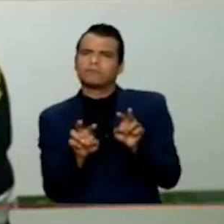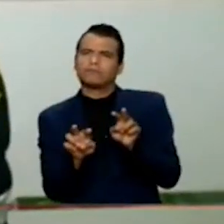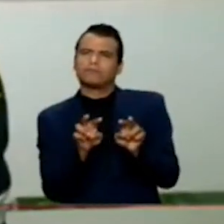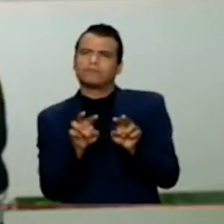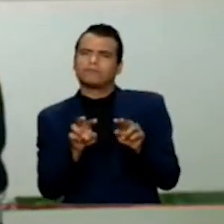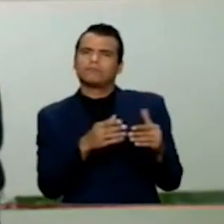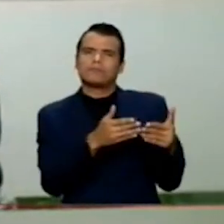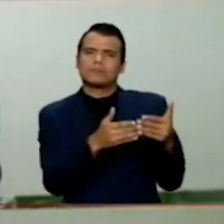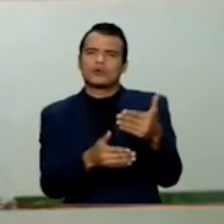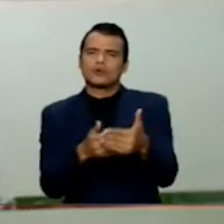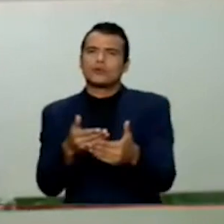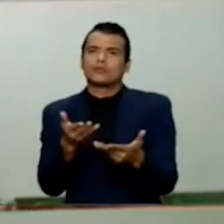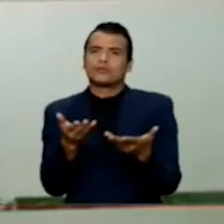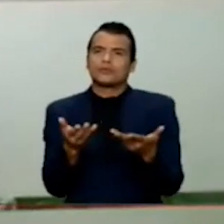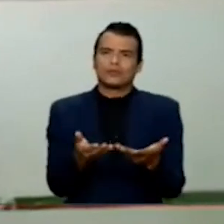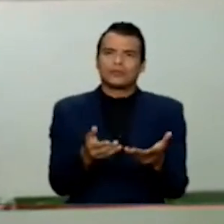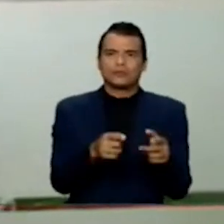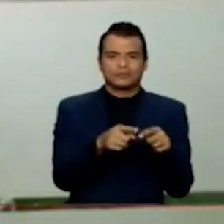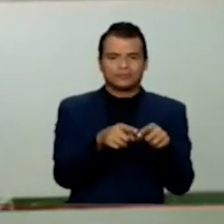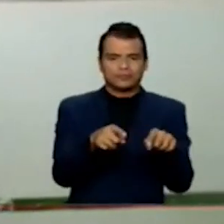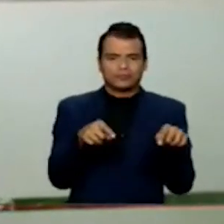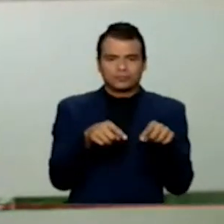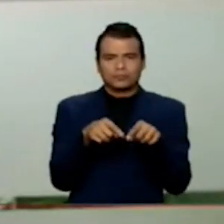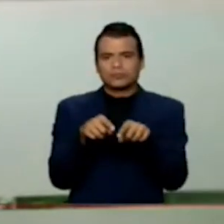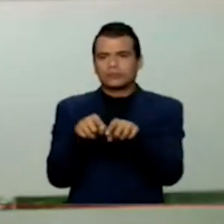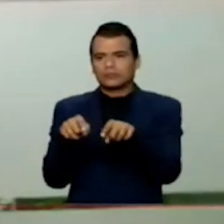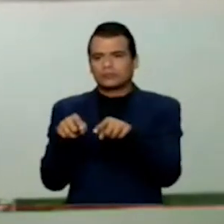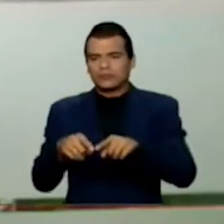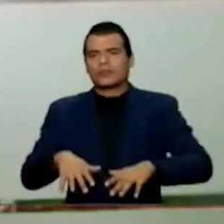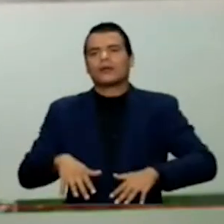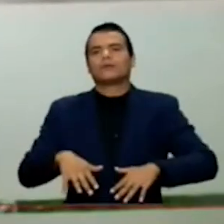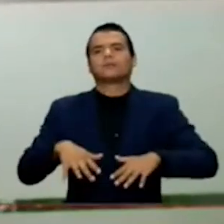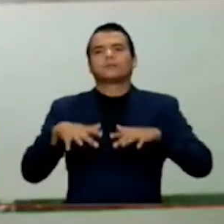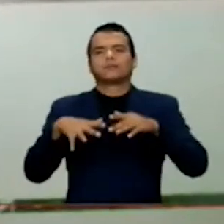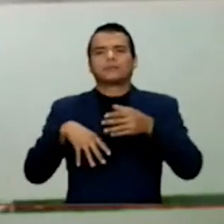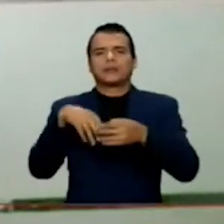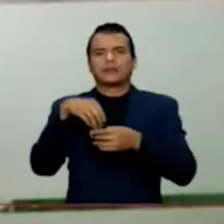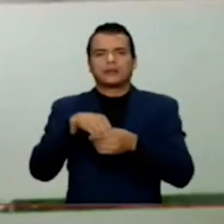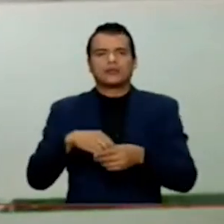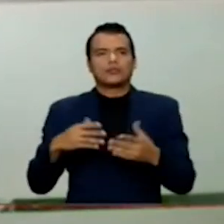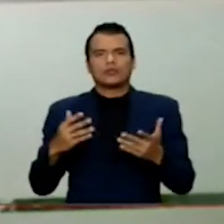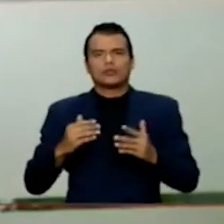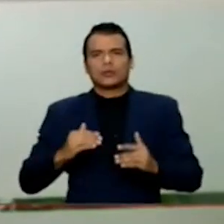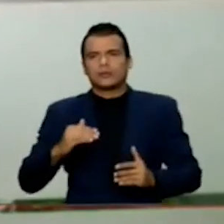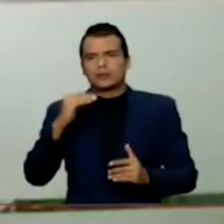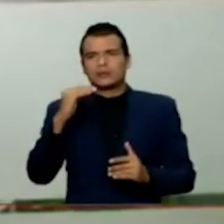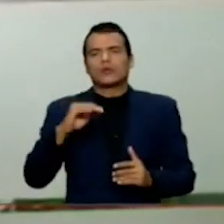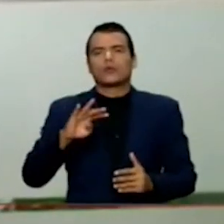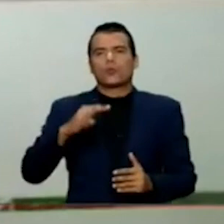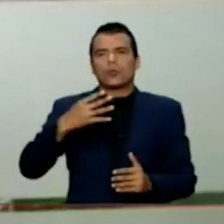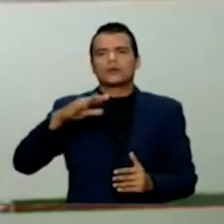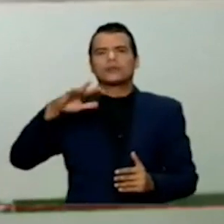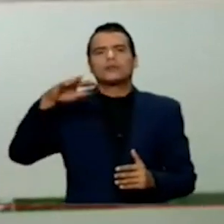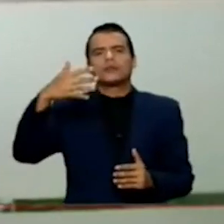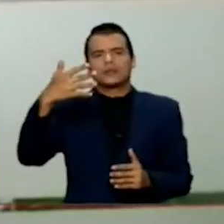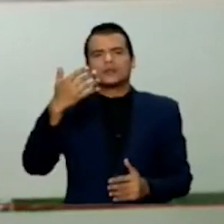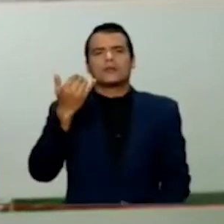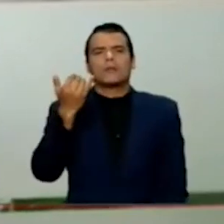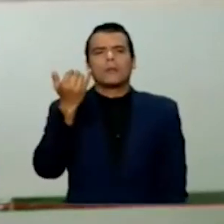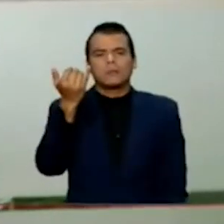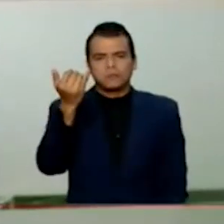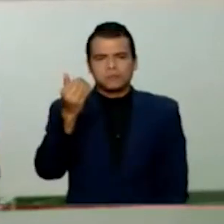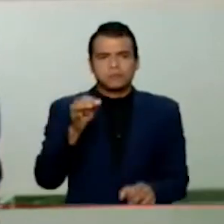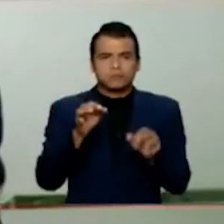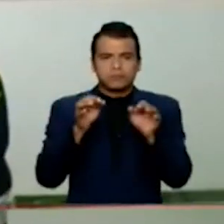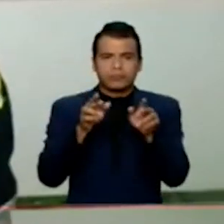Se quemaron varios locales comerciales, entre el cuarto, el quinto y el sexto piso. No hay